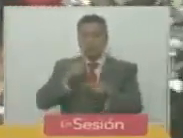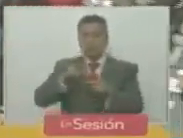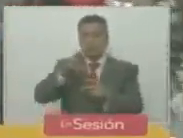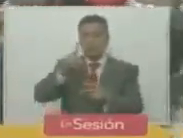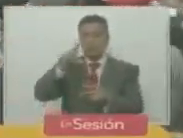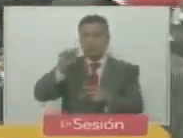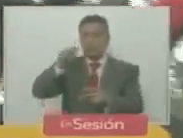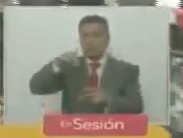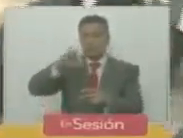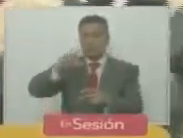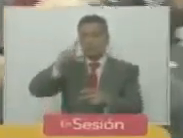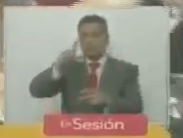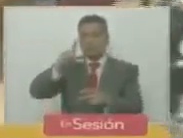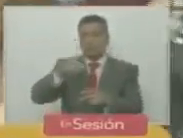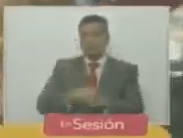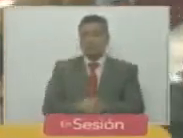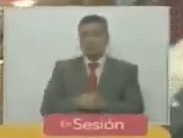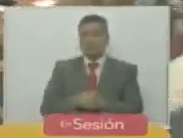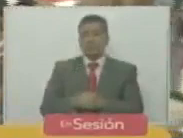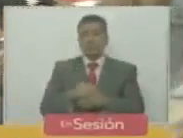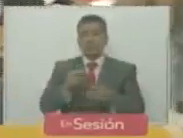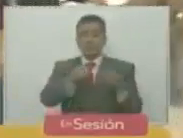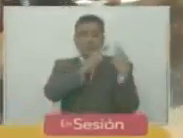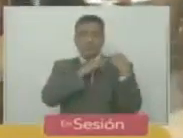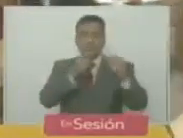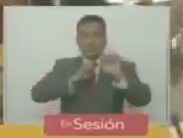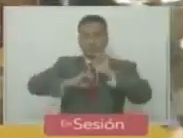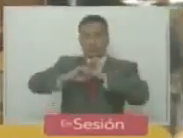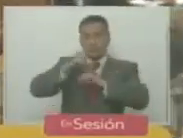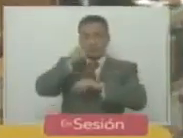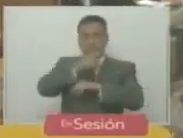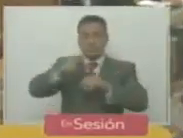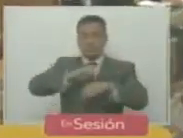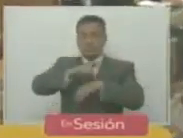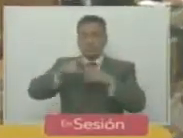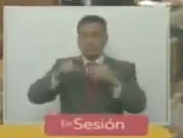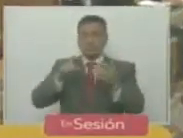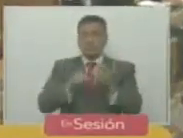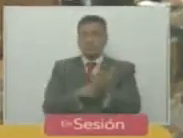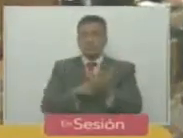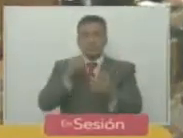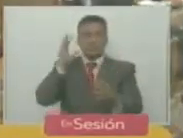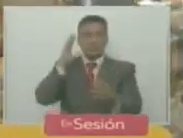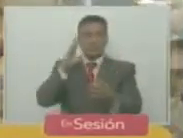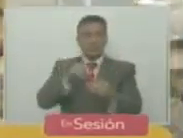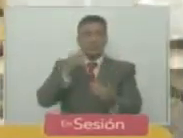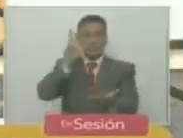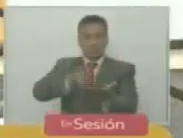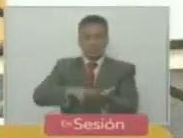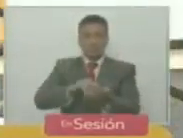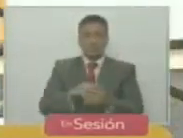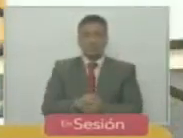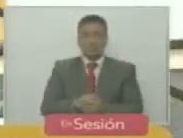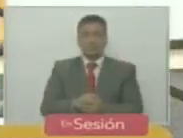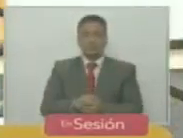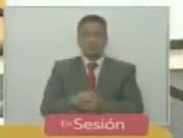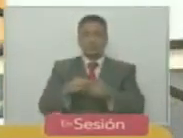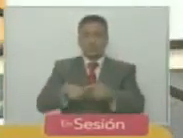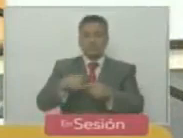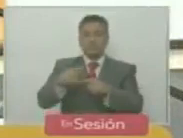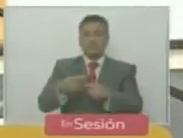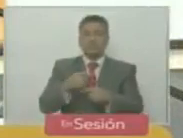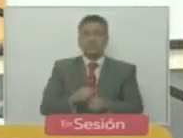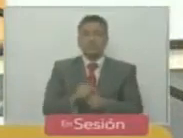Daniel Augusto Ramírez Herrera al cargo de defensor público general, resultando aprobada.